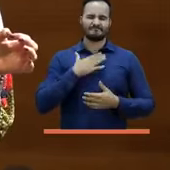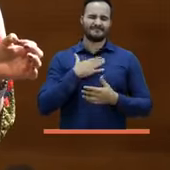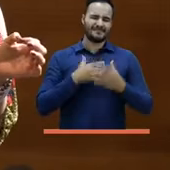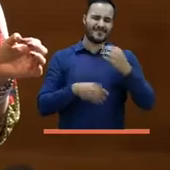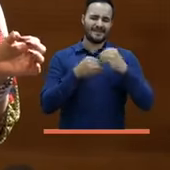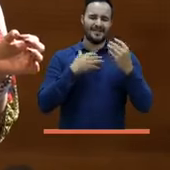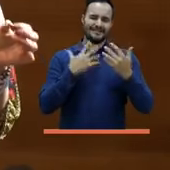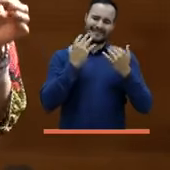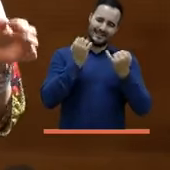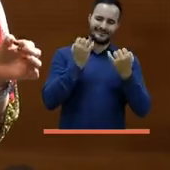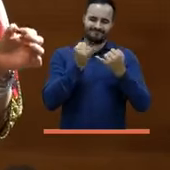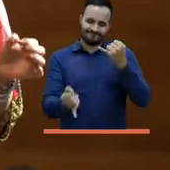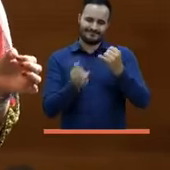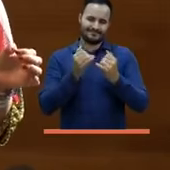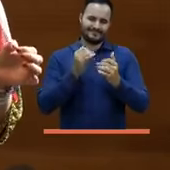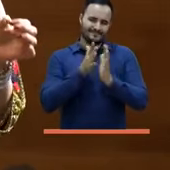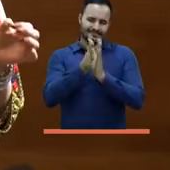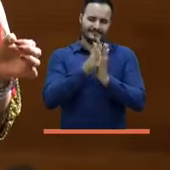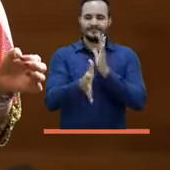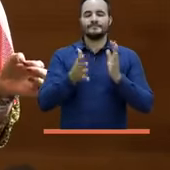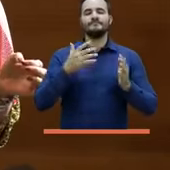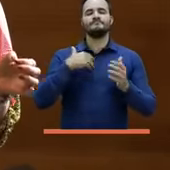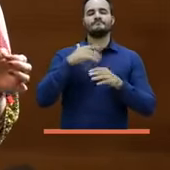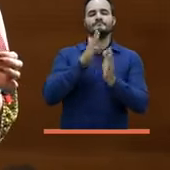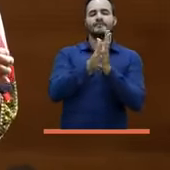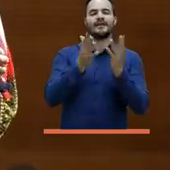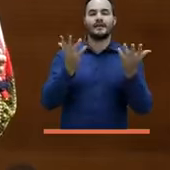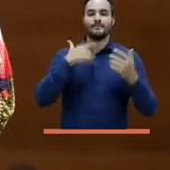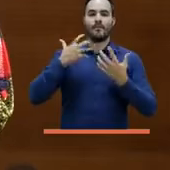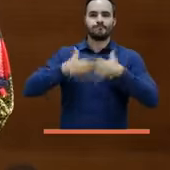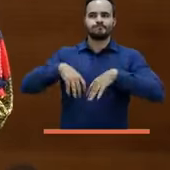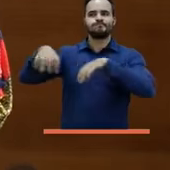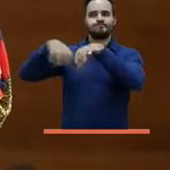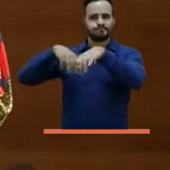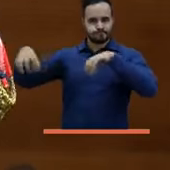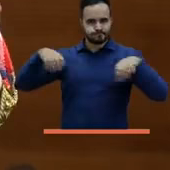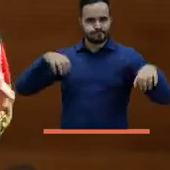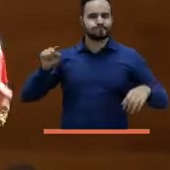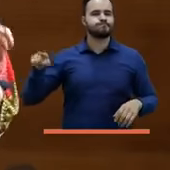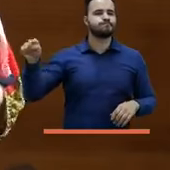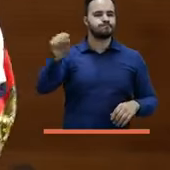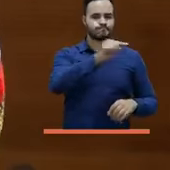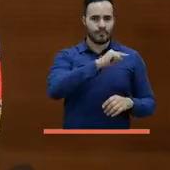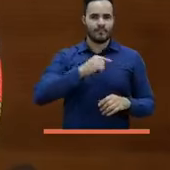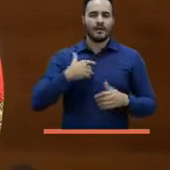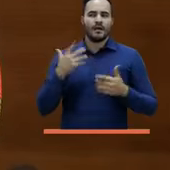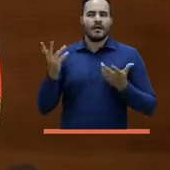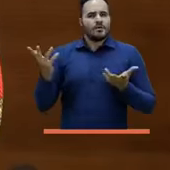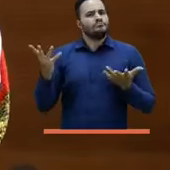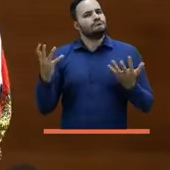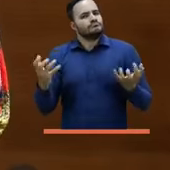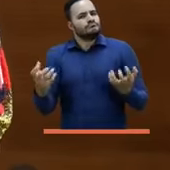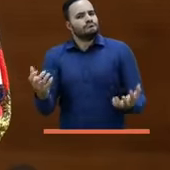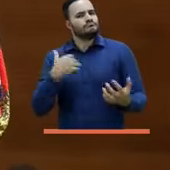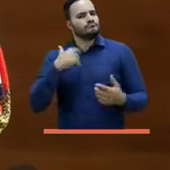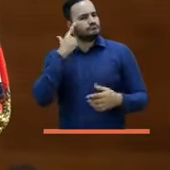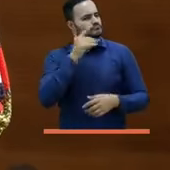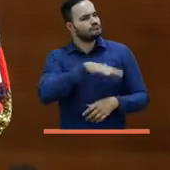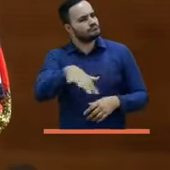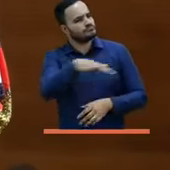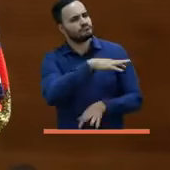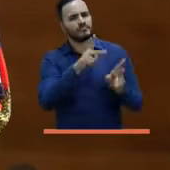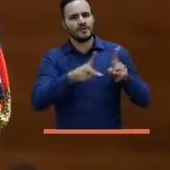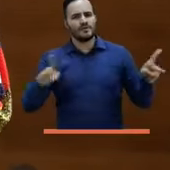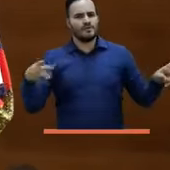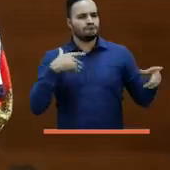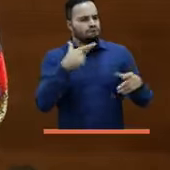pregunta sin contarles también hay empresas hay organizaciones que hoy le han apostado a ese esquema de mirar a las personas